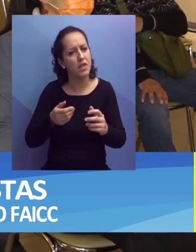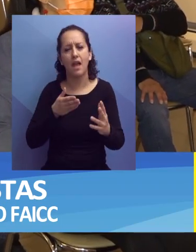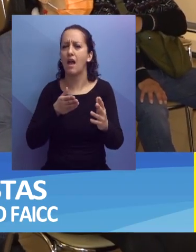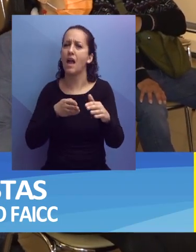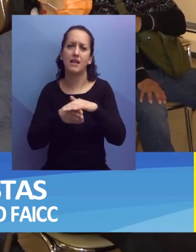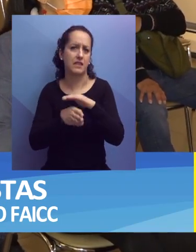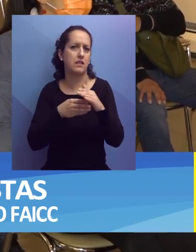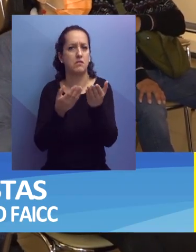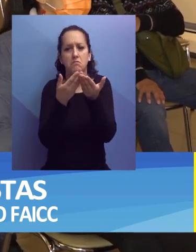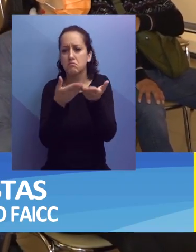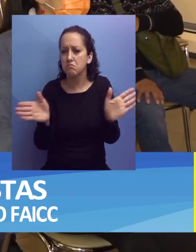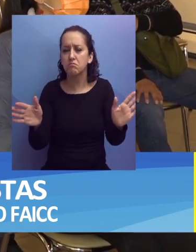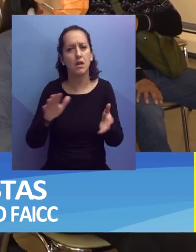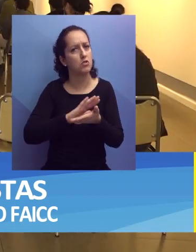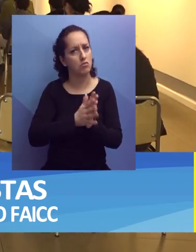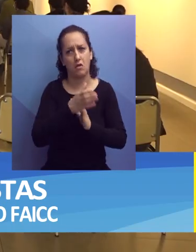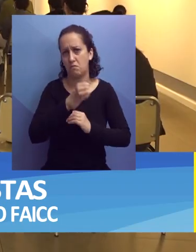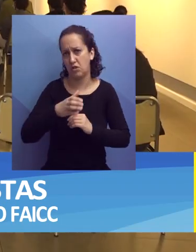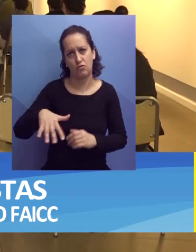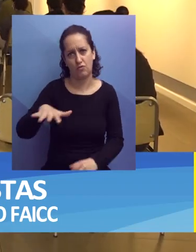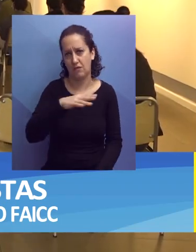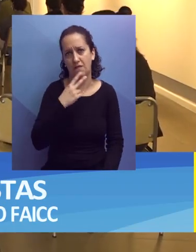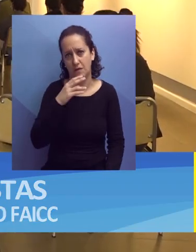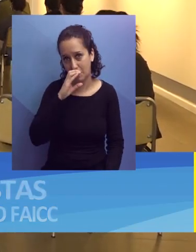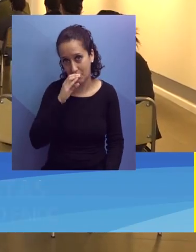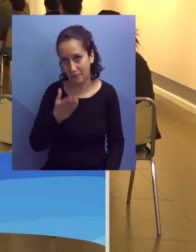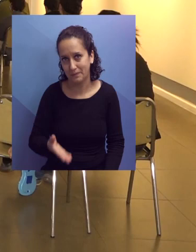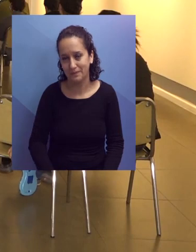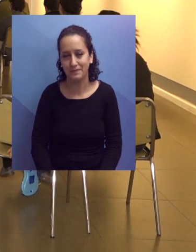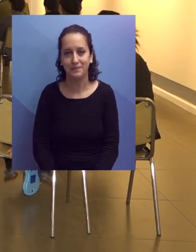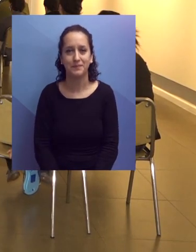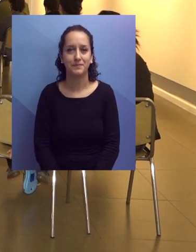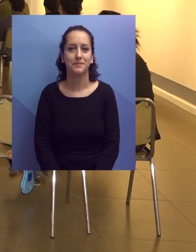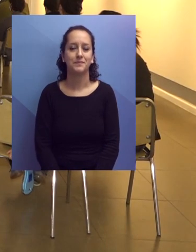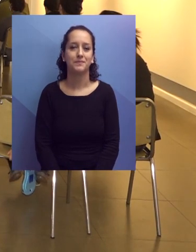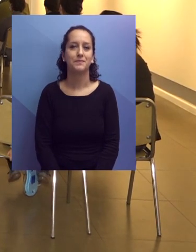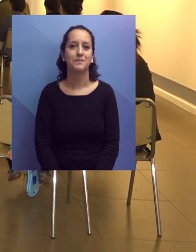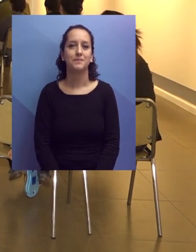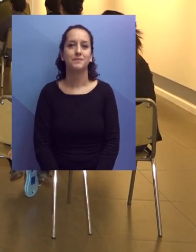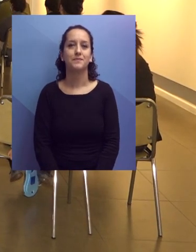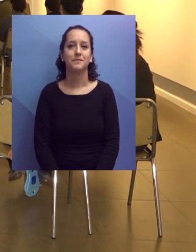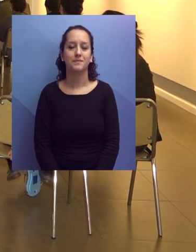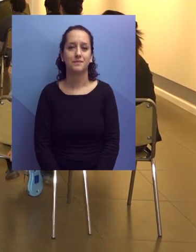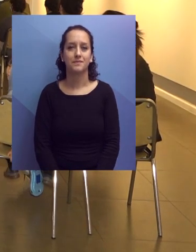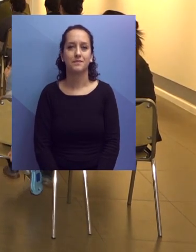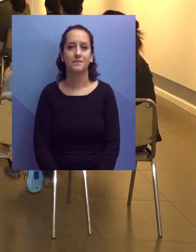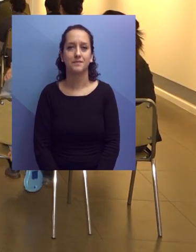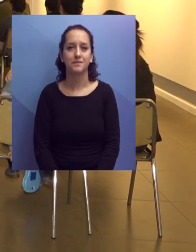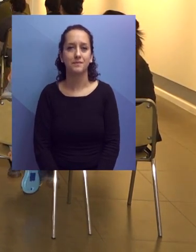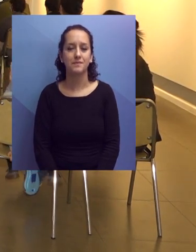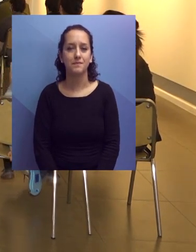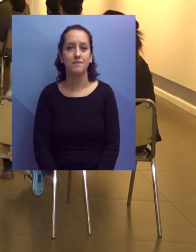en la comuna y su acceso transversal e igualitario para vecinas y vecinos.